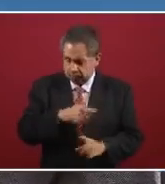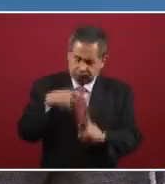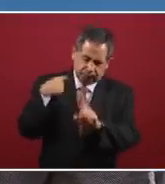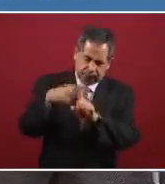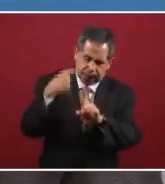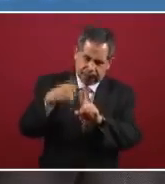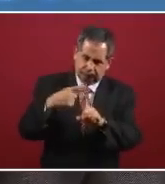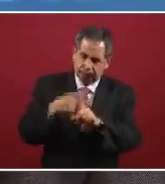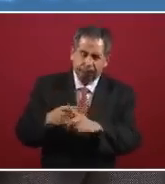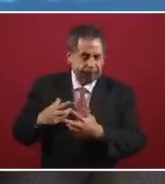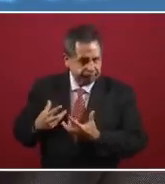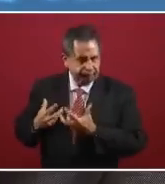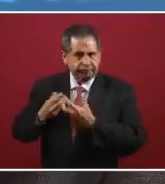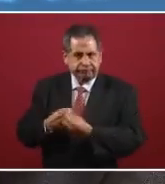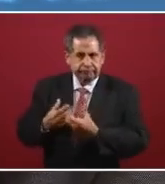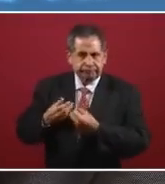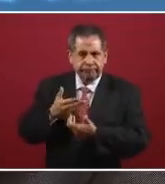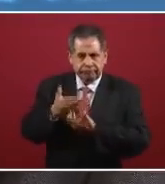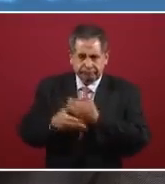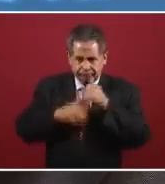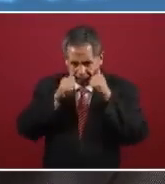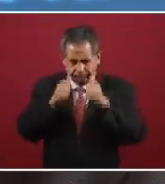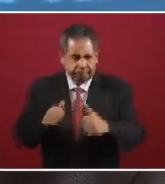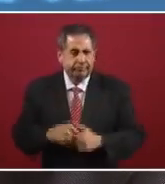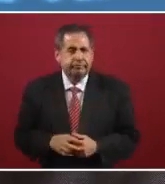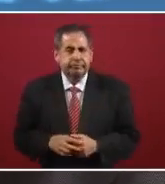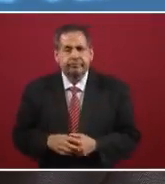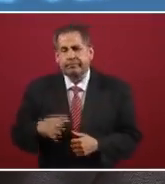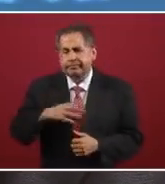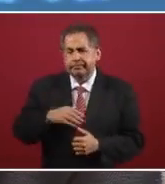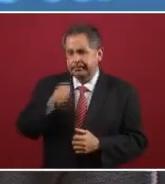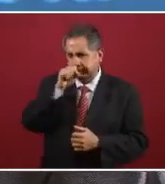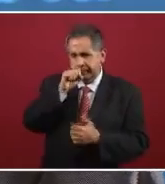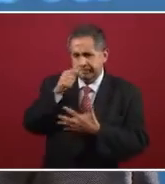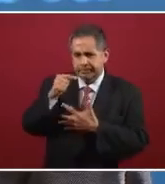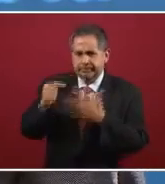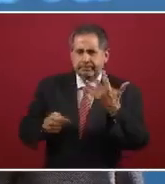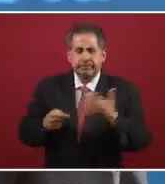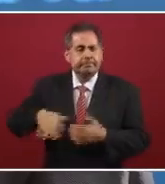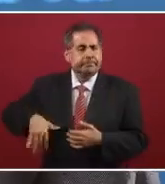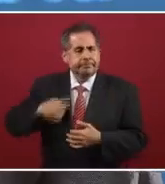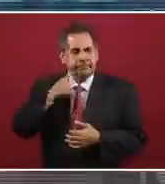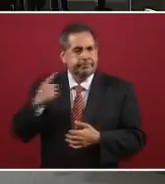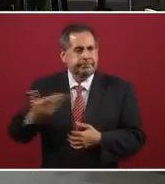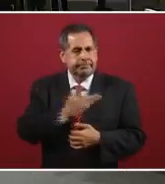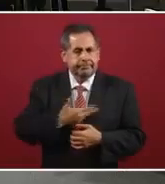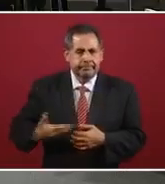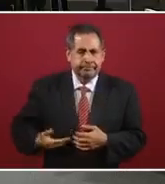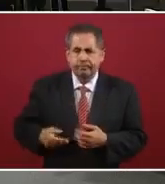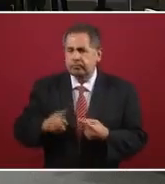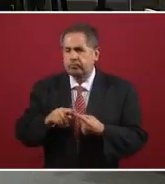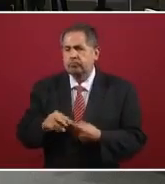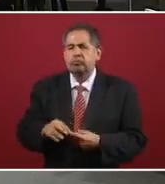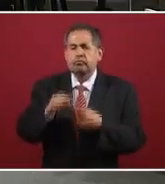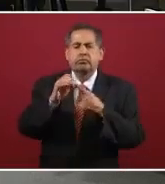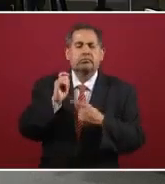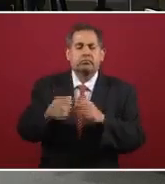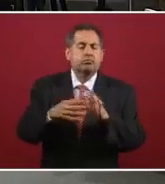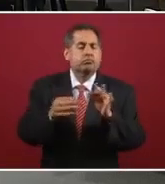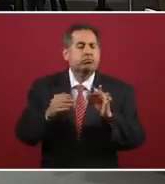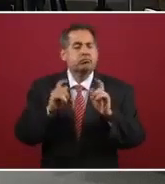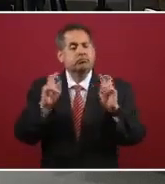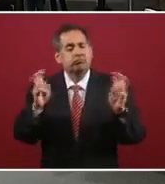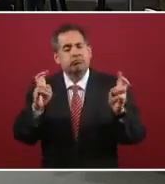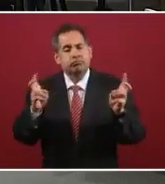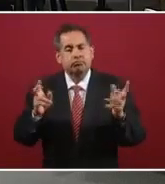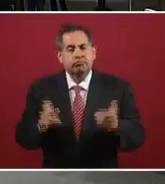la sinergia de estos servicios. Y tenemos varios instrumentos, como ya señalaba el presidente. Uno que destaco es el modelo